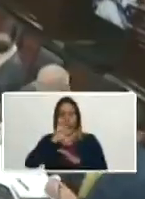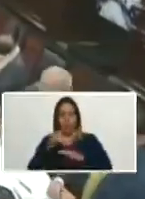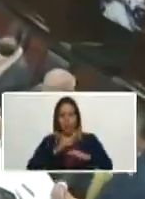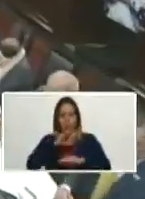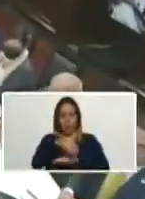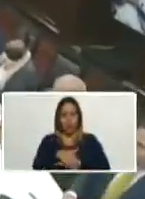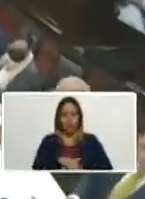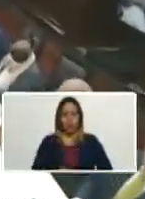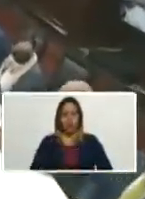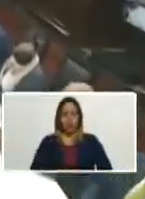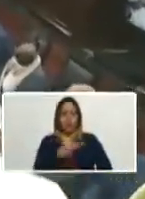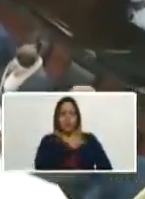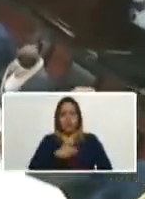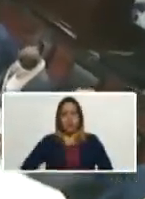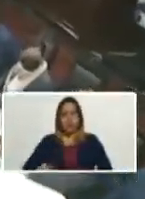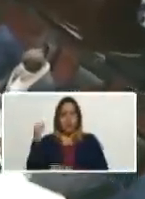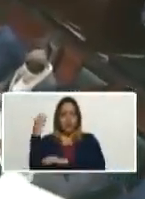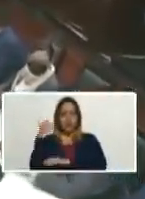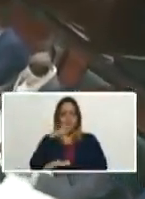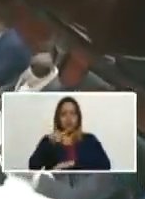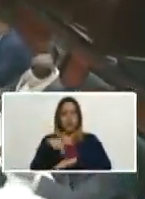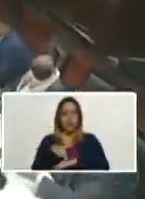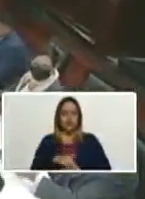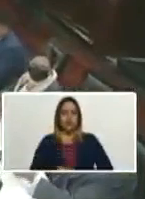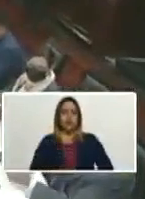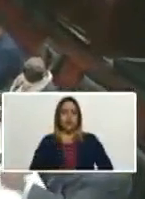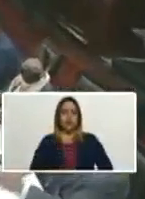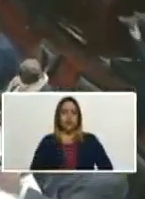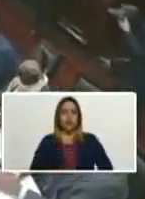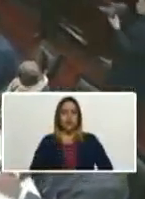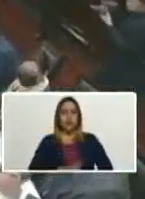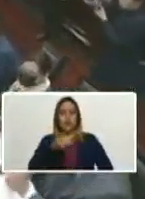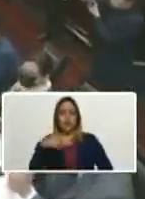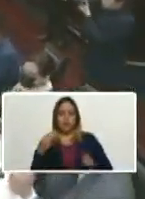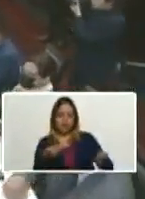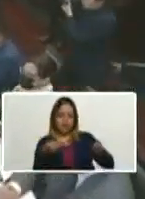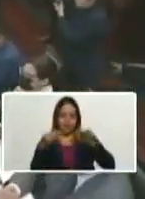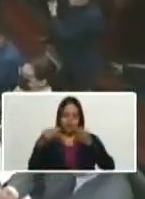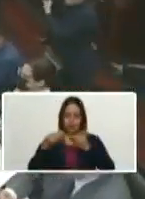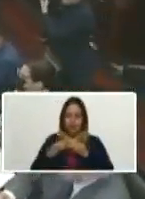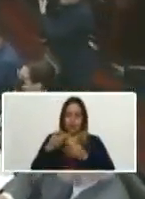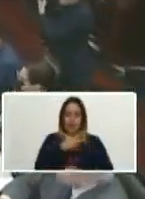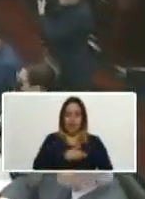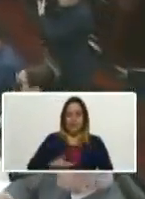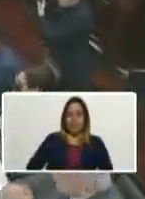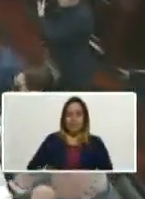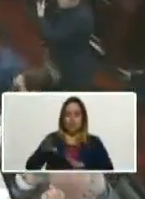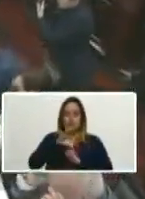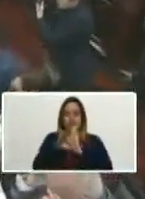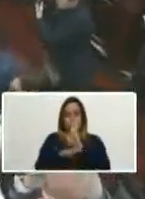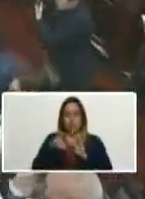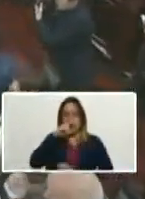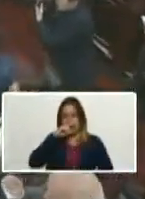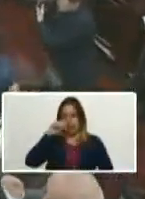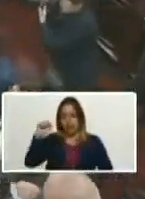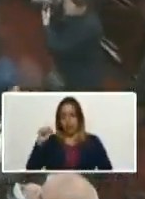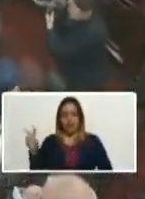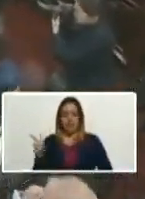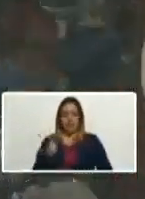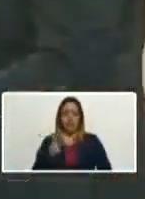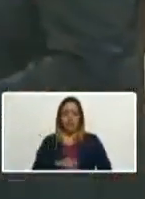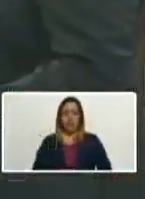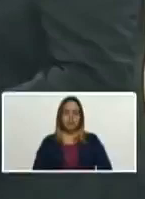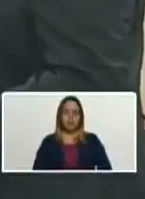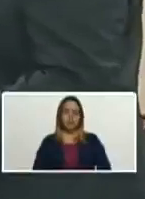Gómez, presidente de la Asamblea Nacional Recibe el ciudadano Nicolás Maduro Moros, presidente constitucional de la República Bolivariana de